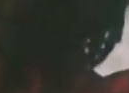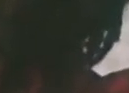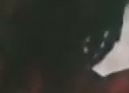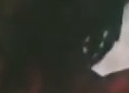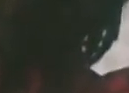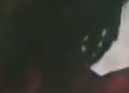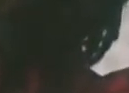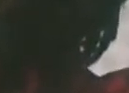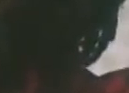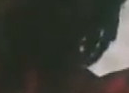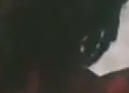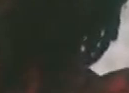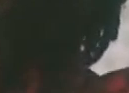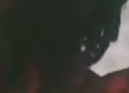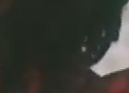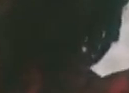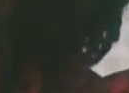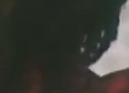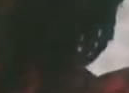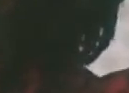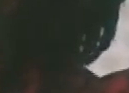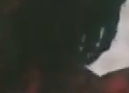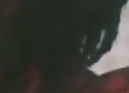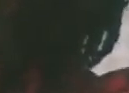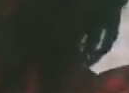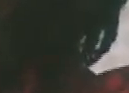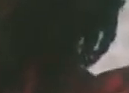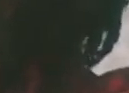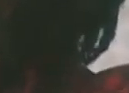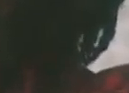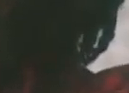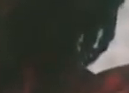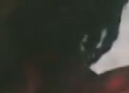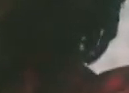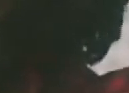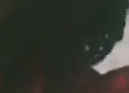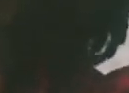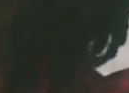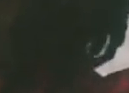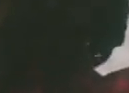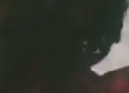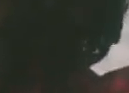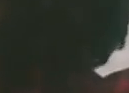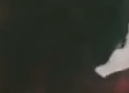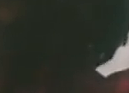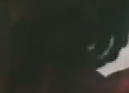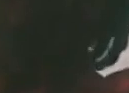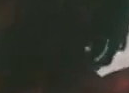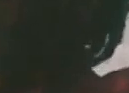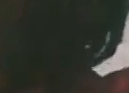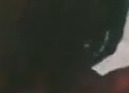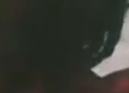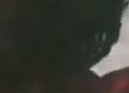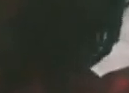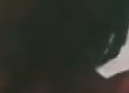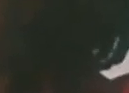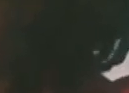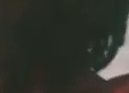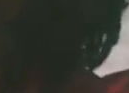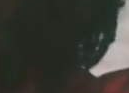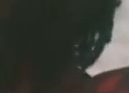El regreso del amigo, en un público grande que me colocó y me puso donde yo tenía